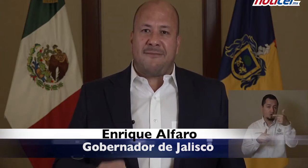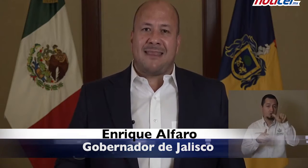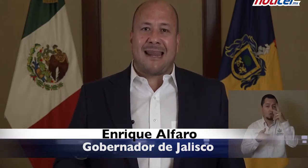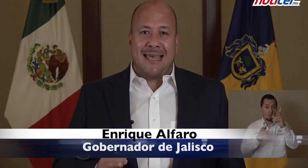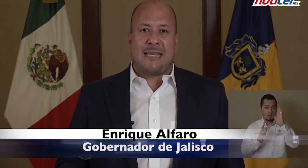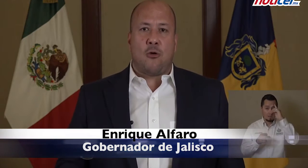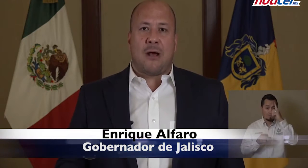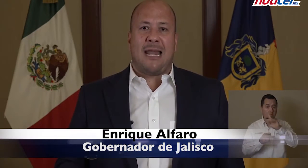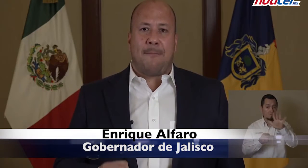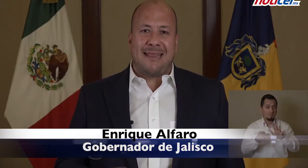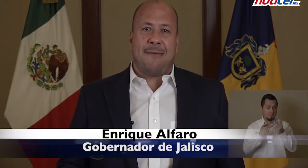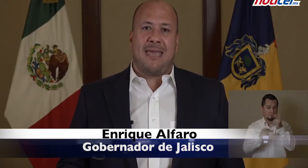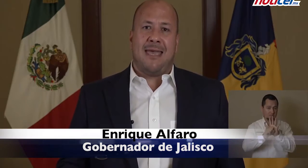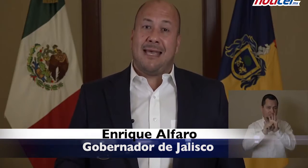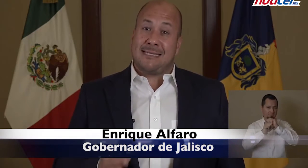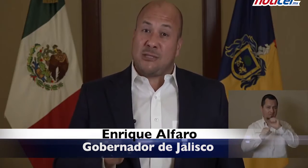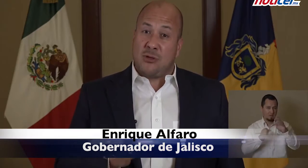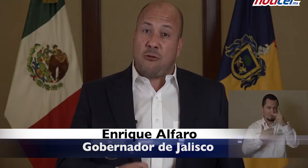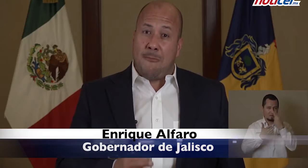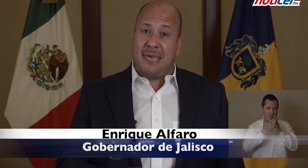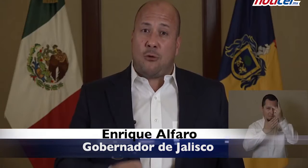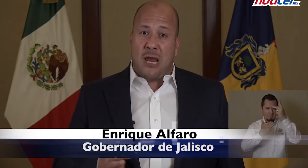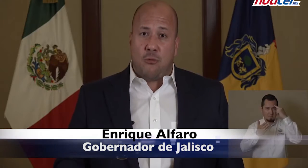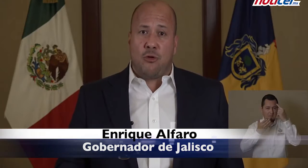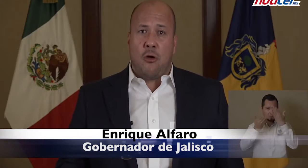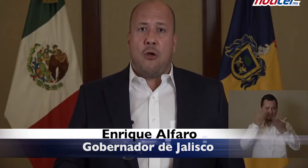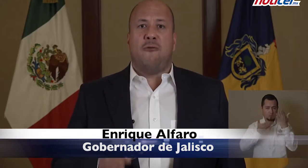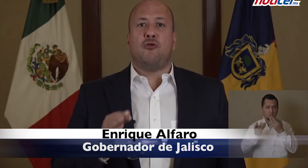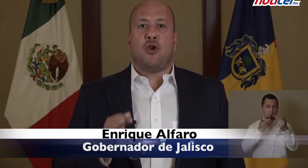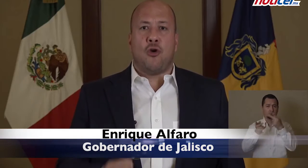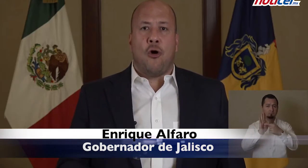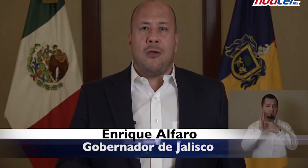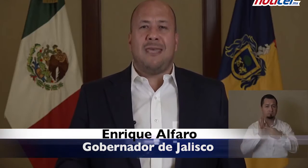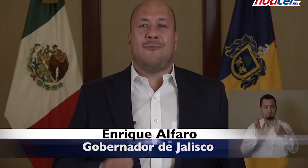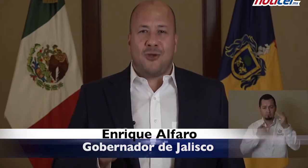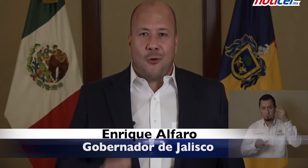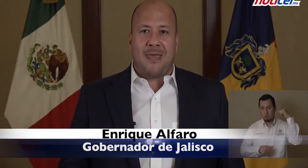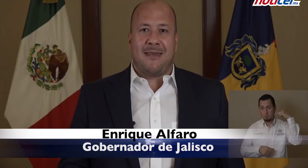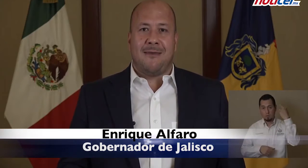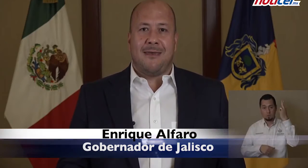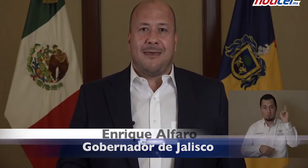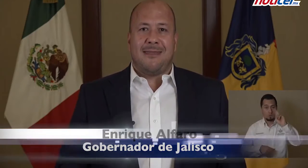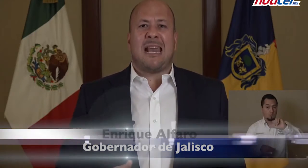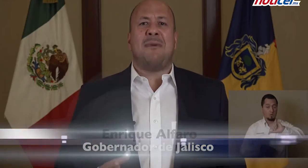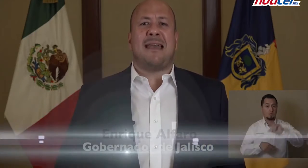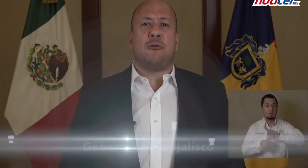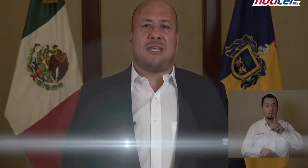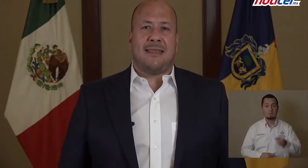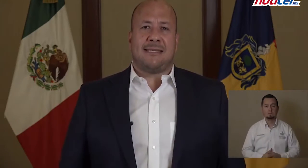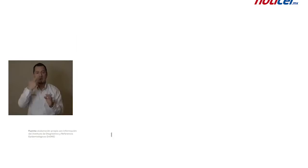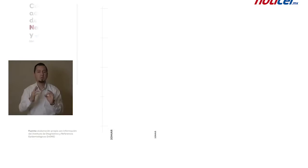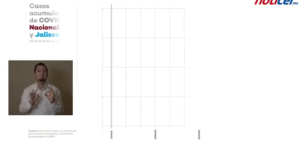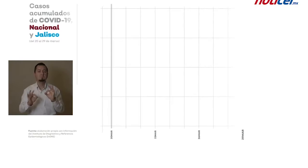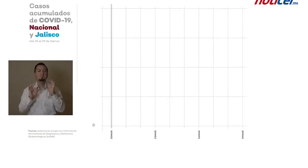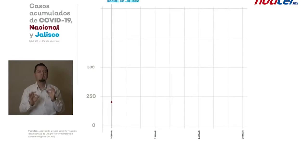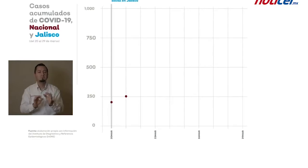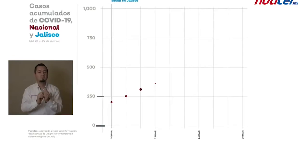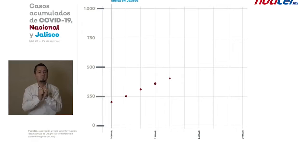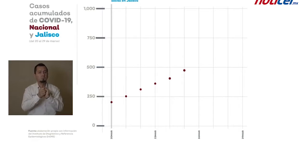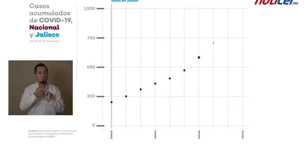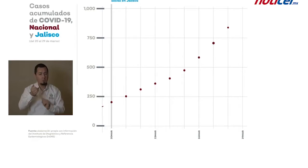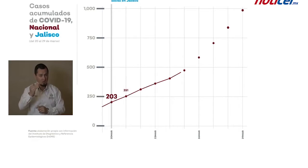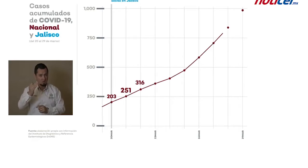diseñamos para enfrentar desde lo local la pandemia que está azotando a México y al mundo funcionó y funcionó bien. Déjenme darles los siguientes datos.